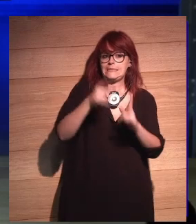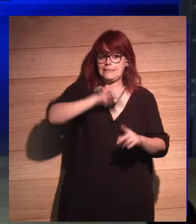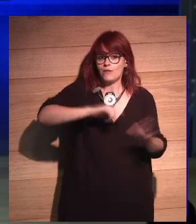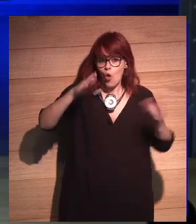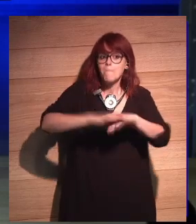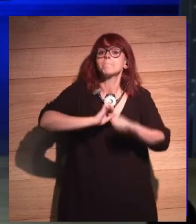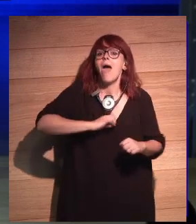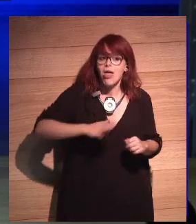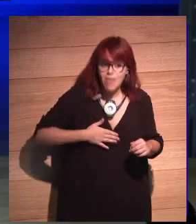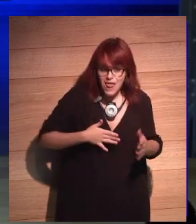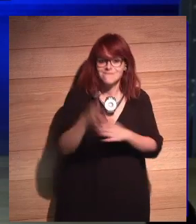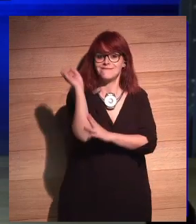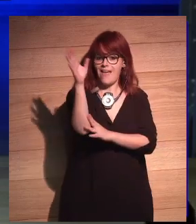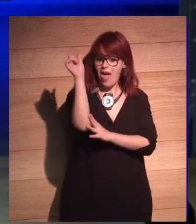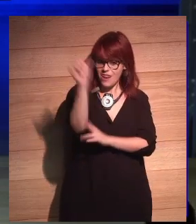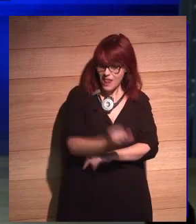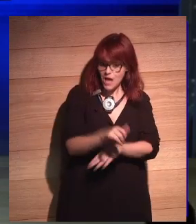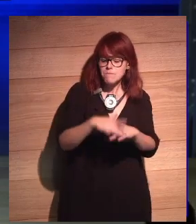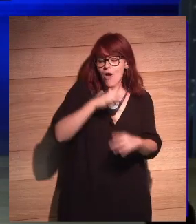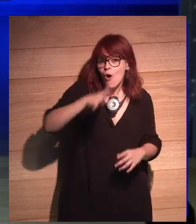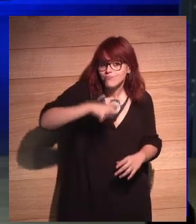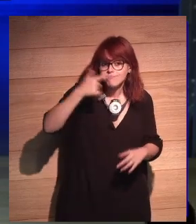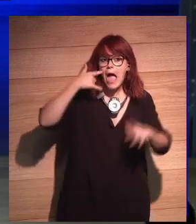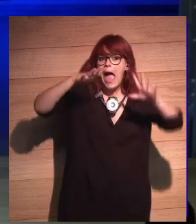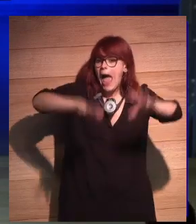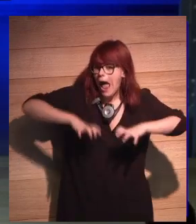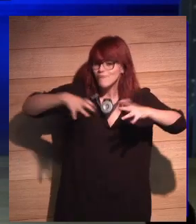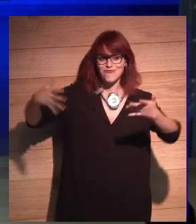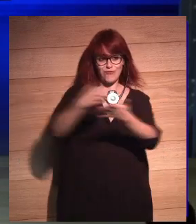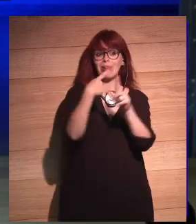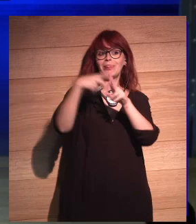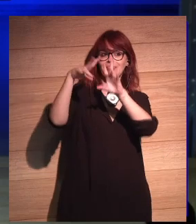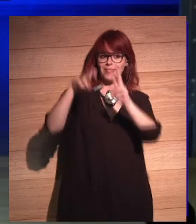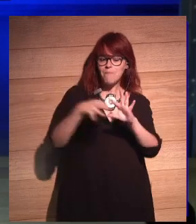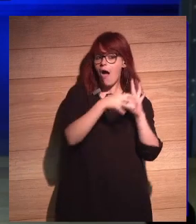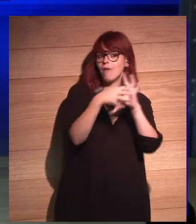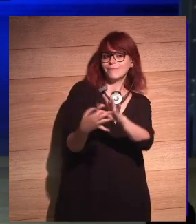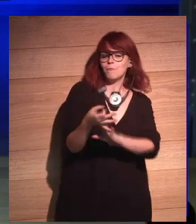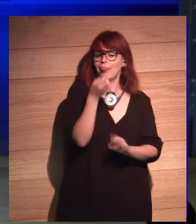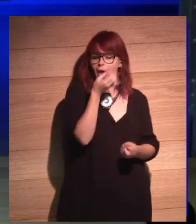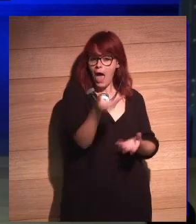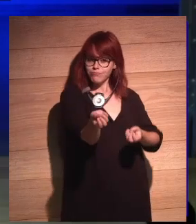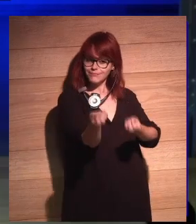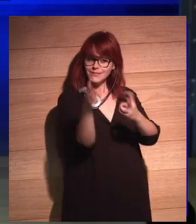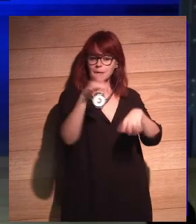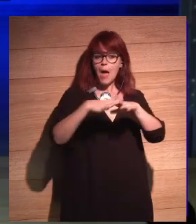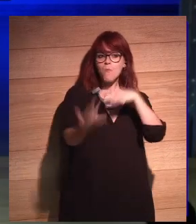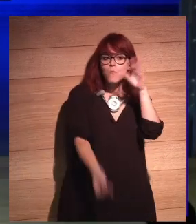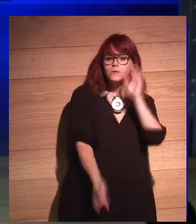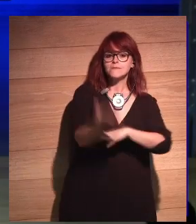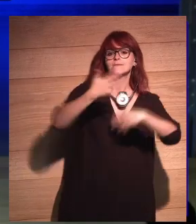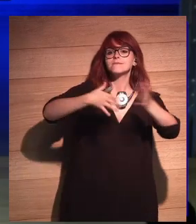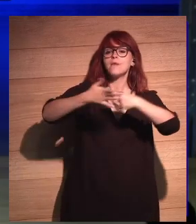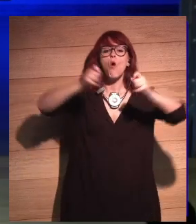venís mañana a la charla que voy a dar, vais a poder aprenderlo todo sobre esto. Y os voy a enseñar cómo crear vuestro propio salón del